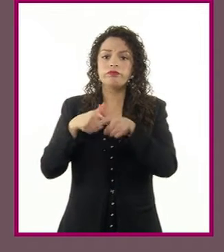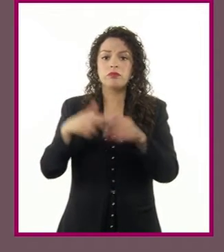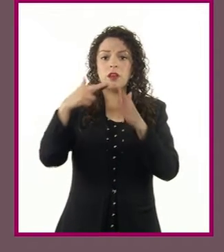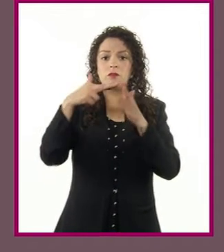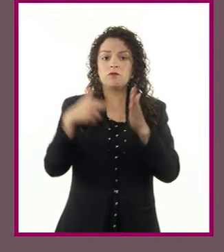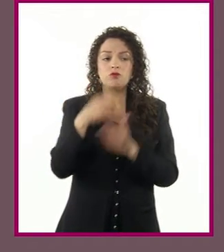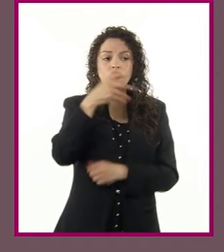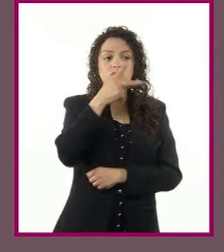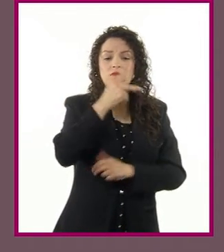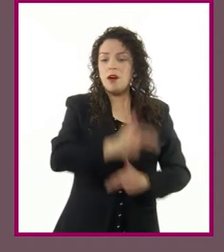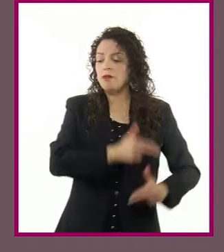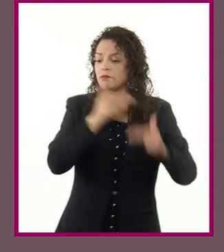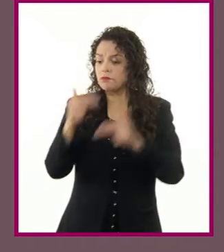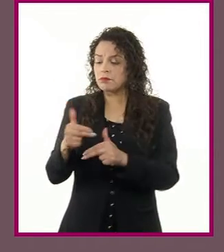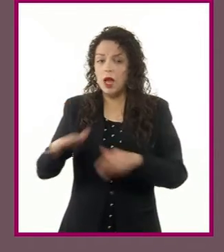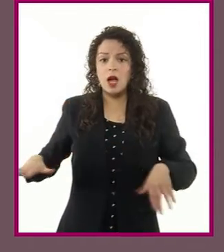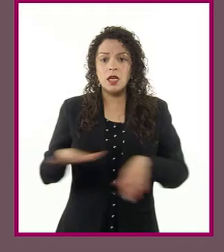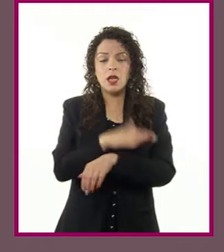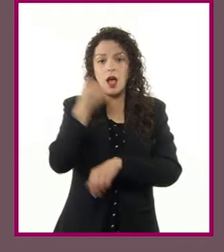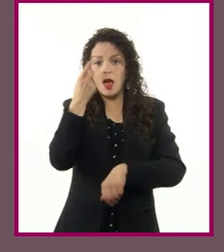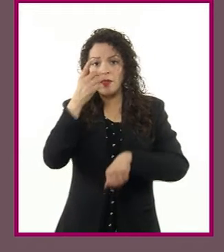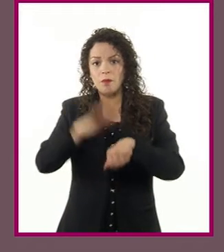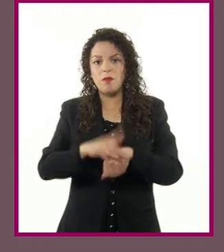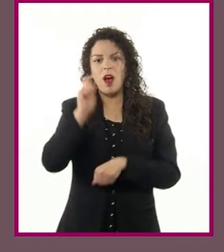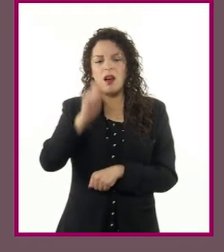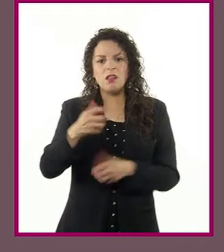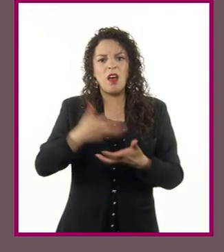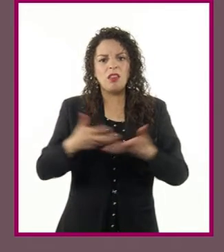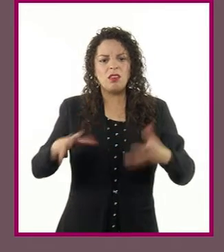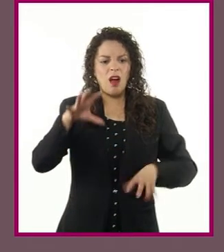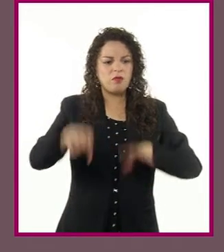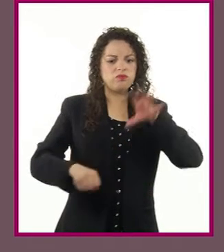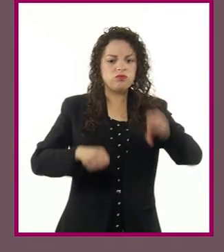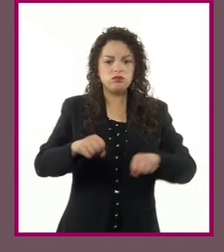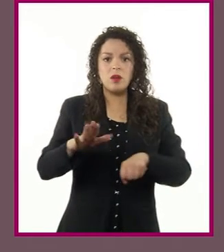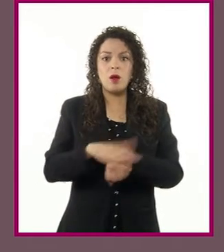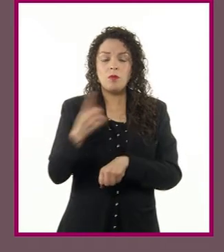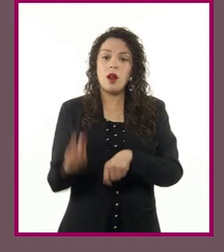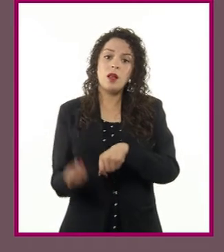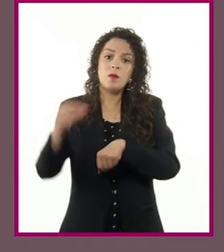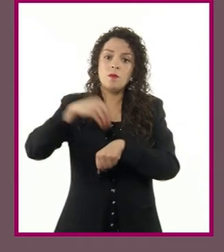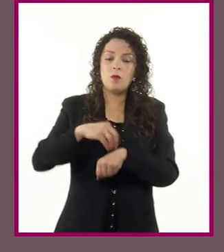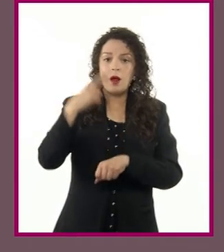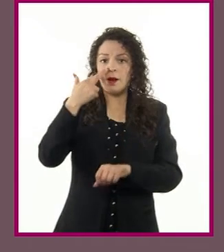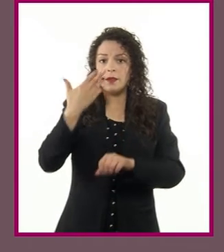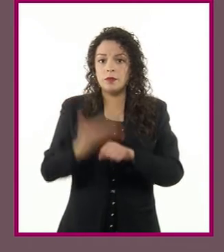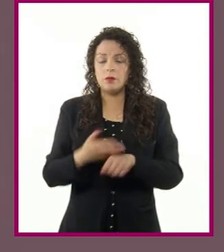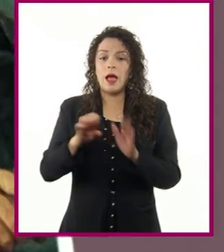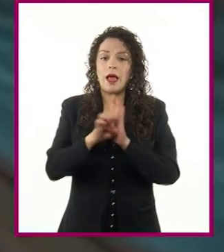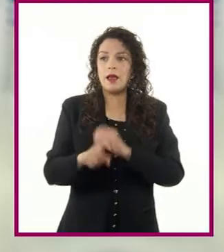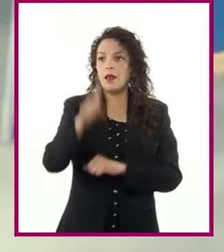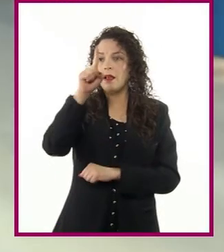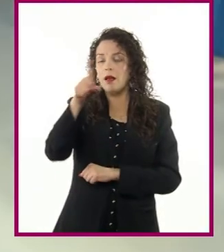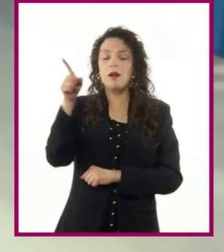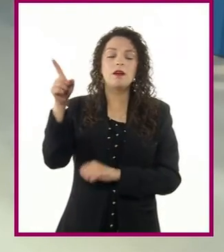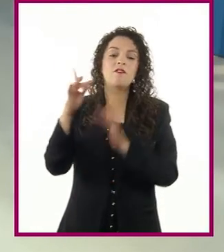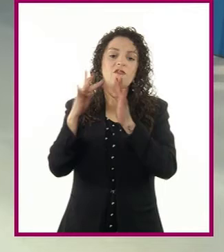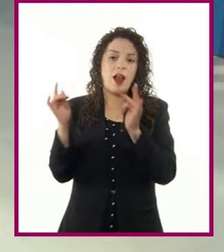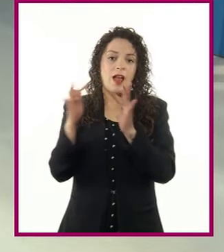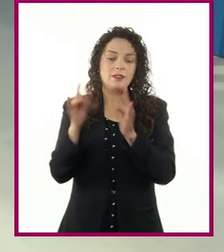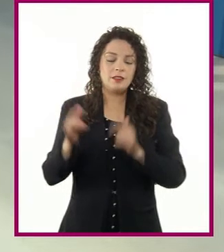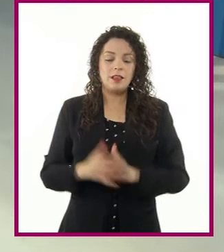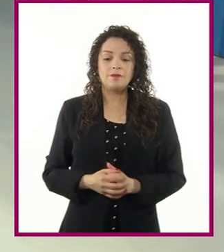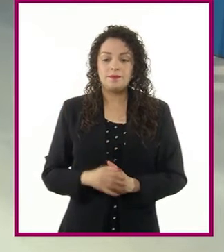padre. Modificó la administración territorial con la creación de intendencias, como las de Francia.